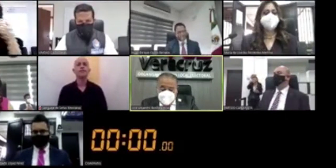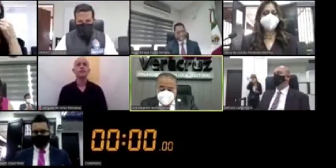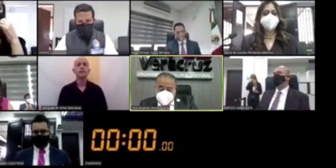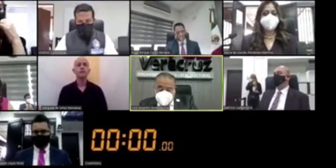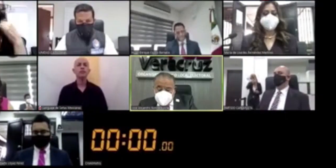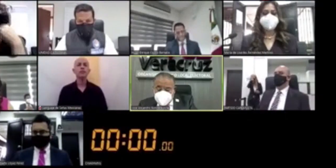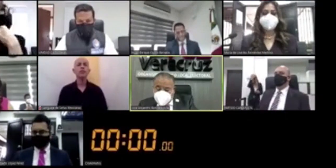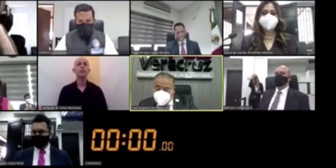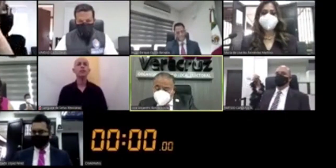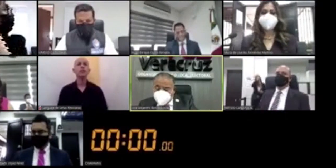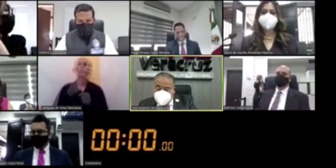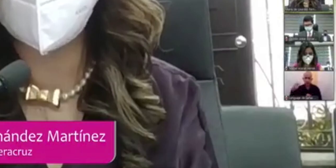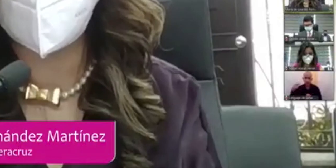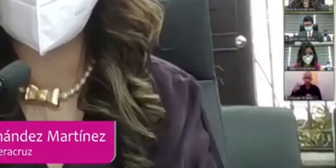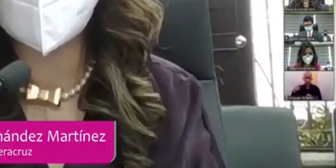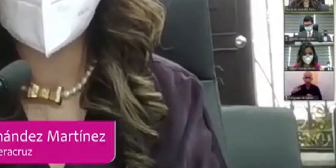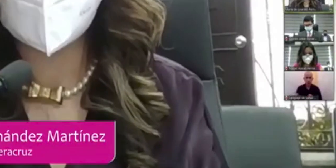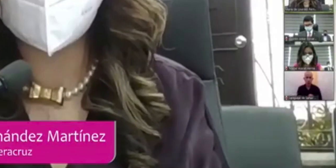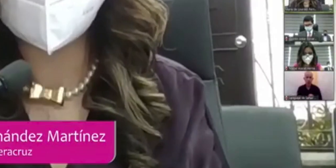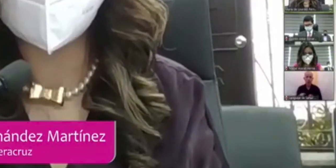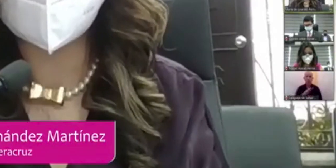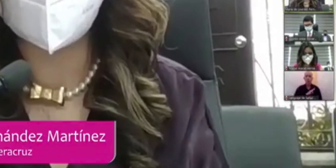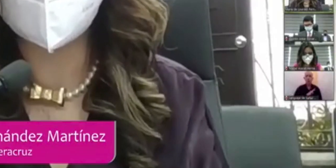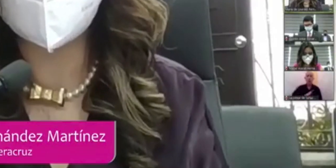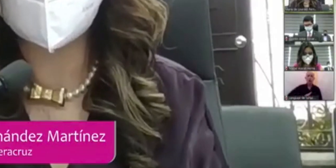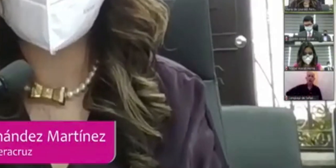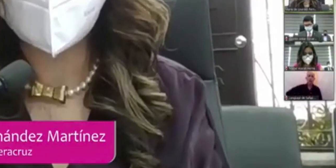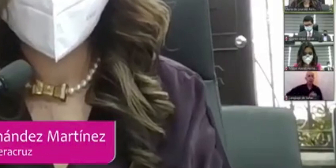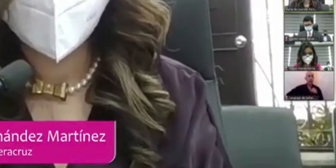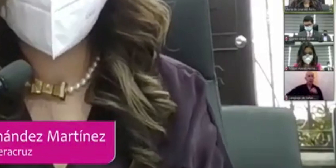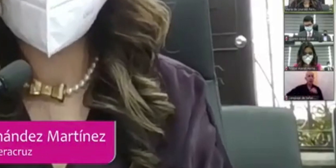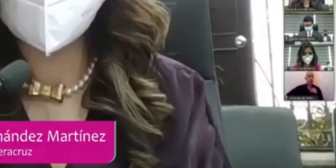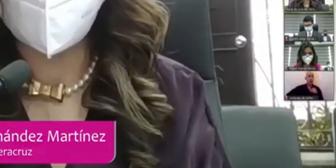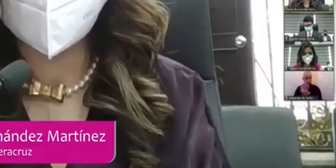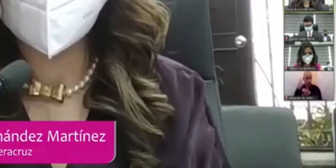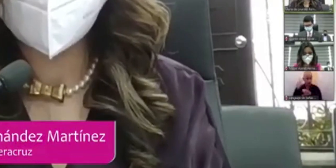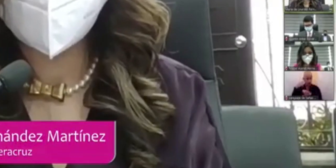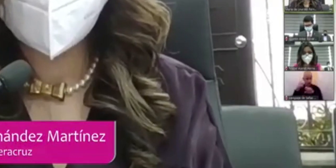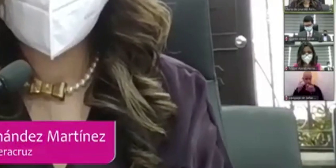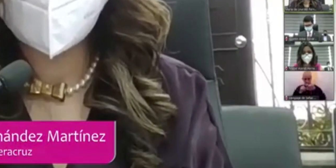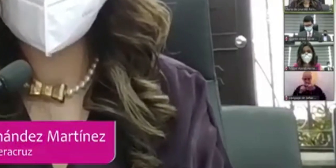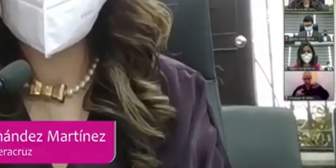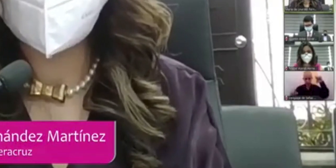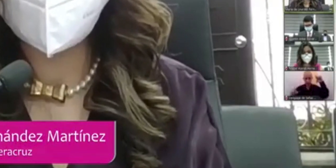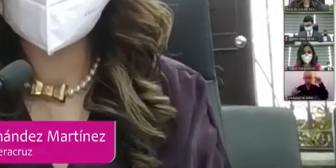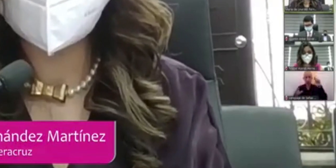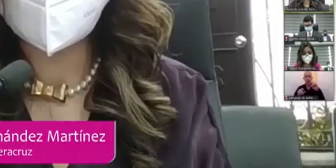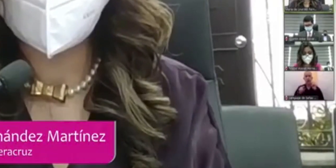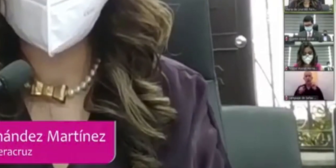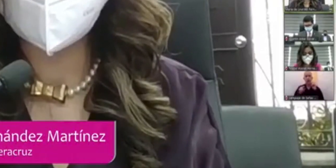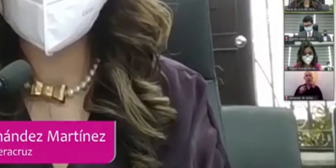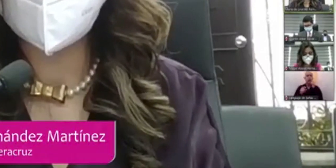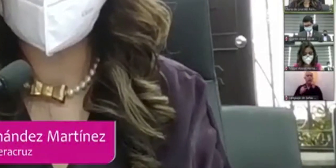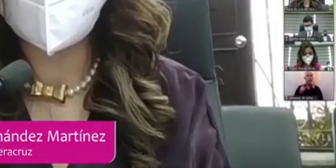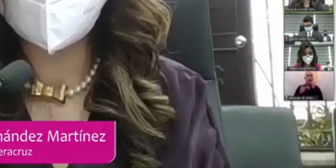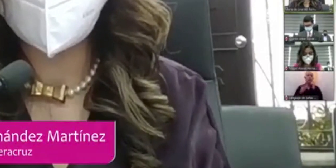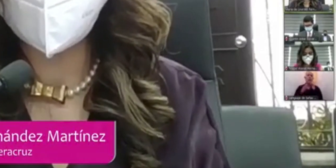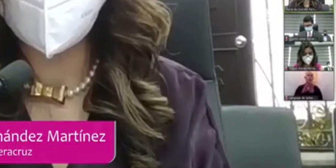y los 30 consejos digitales a 467 supervisores y supervisores electorales de